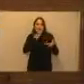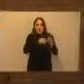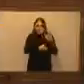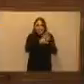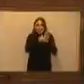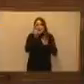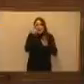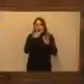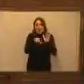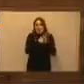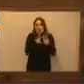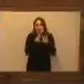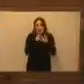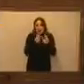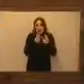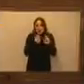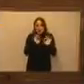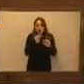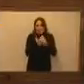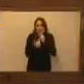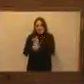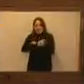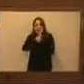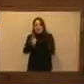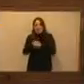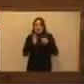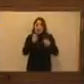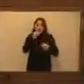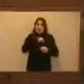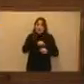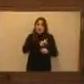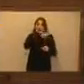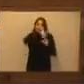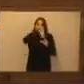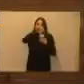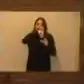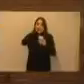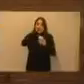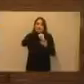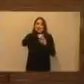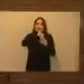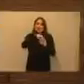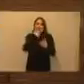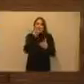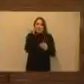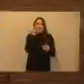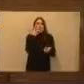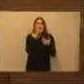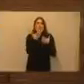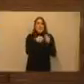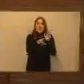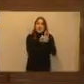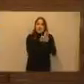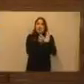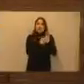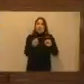muy malísima, en este caso llena de errores, pero que en este caso, fíjese, que contenía algo que yo quiero destacar. Decía la ley en el artículo